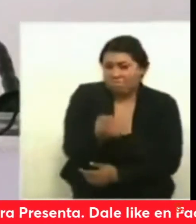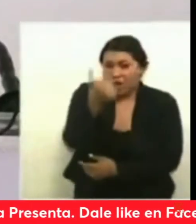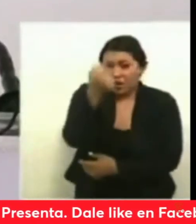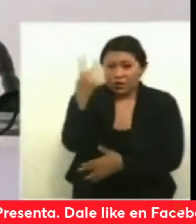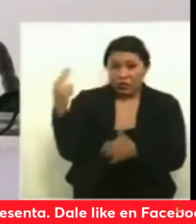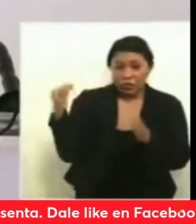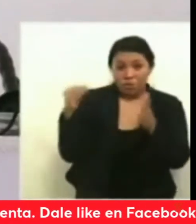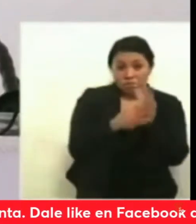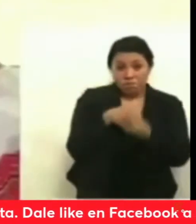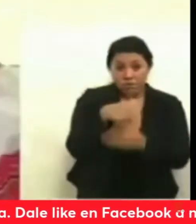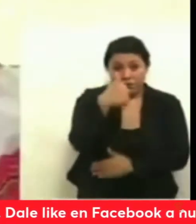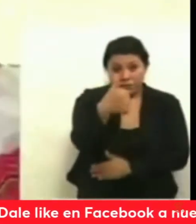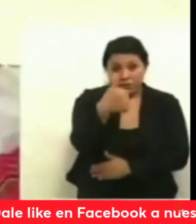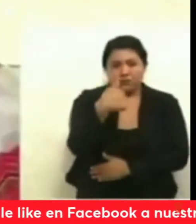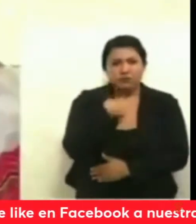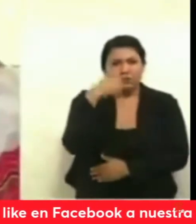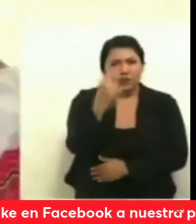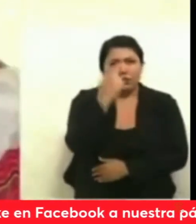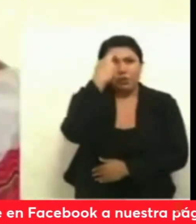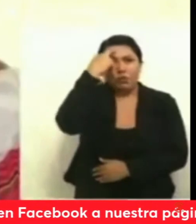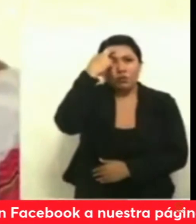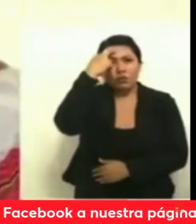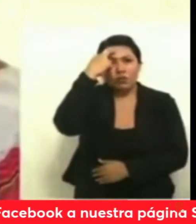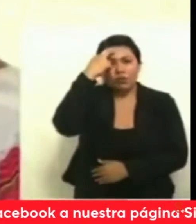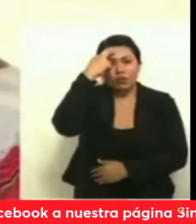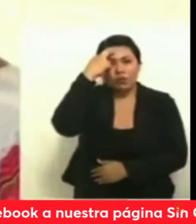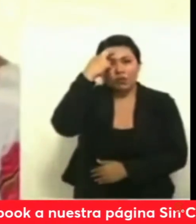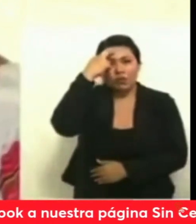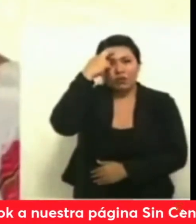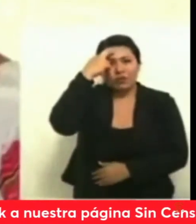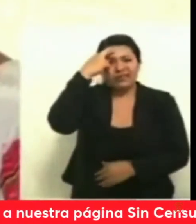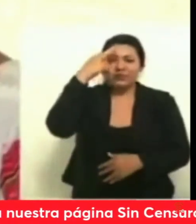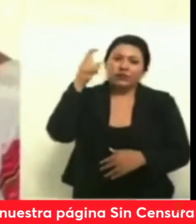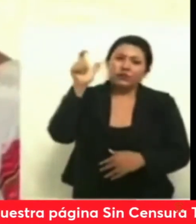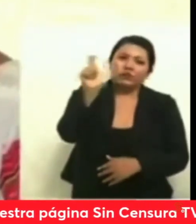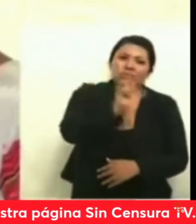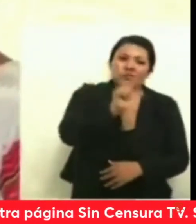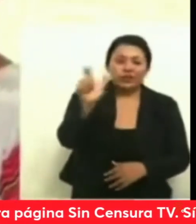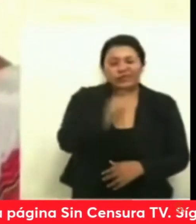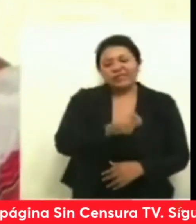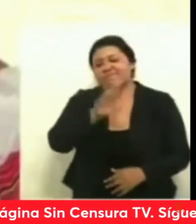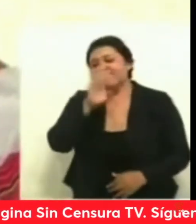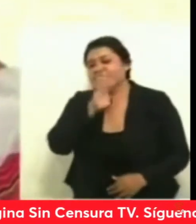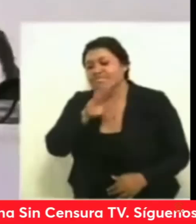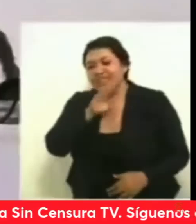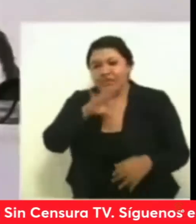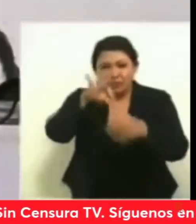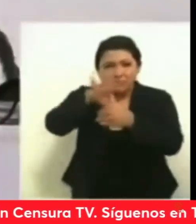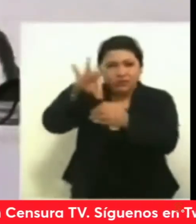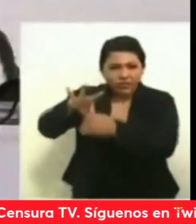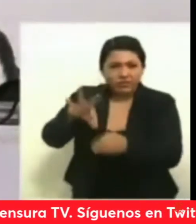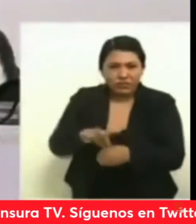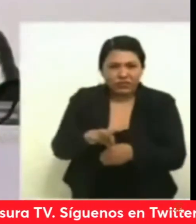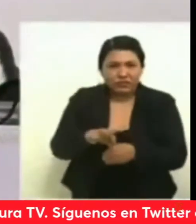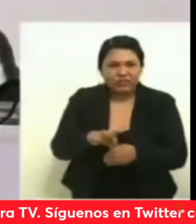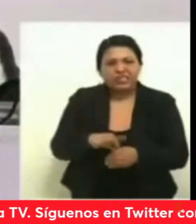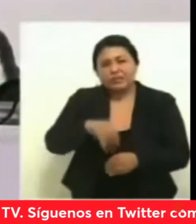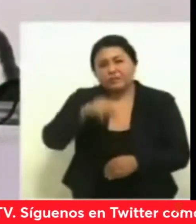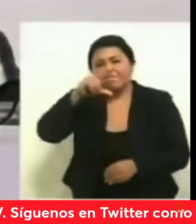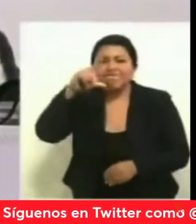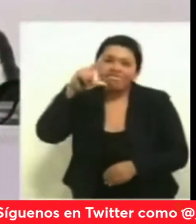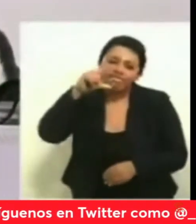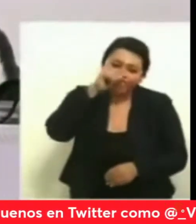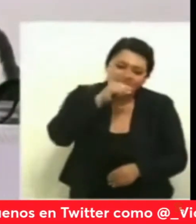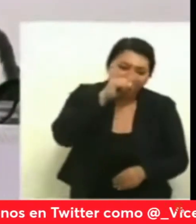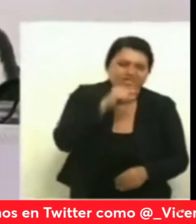el 2006, después de aquel terrible fraude electoral que cometieron no